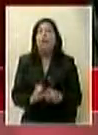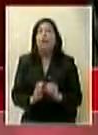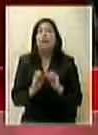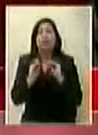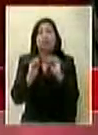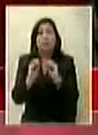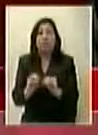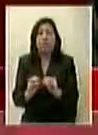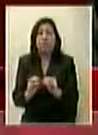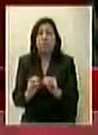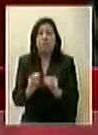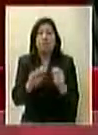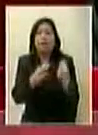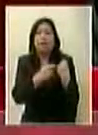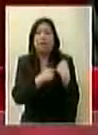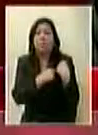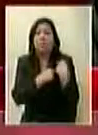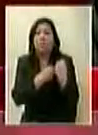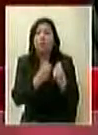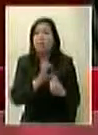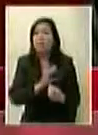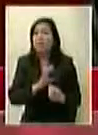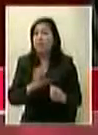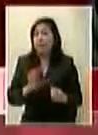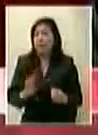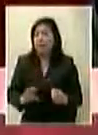en cumplimiento de nuestros compromisos como Estado,